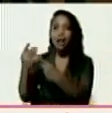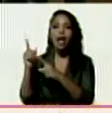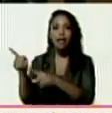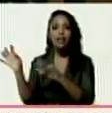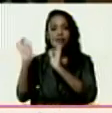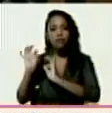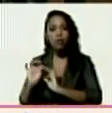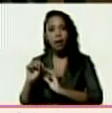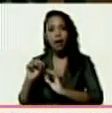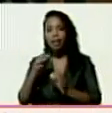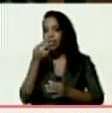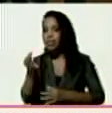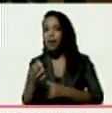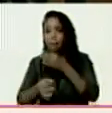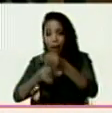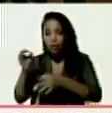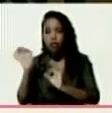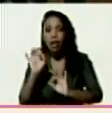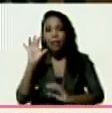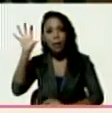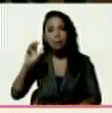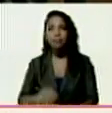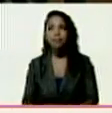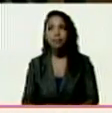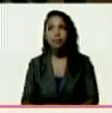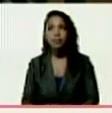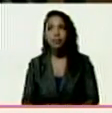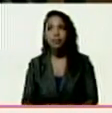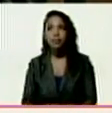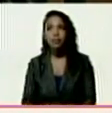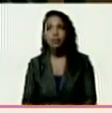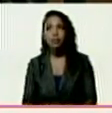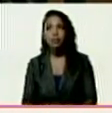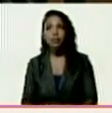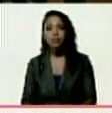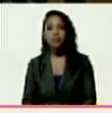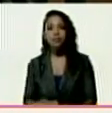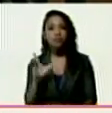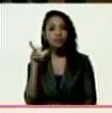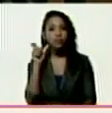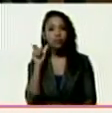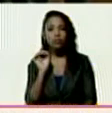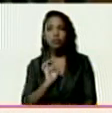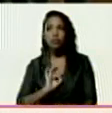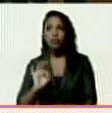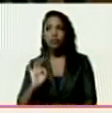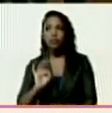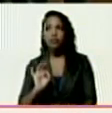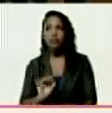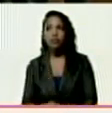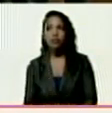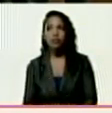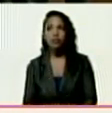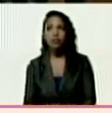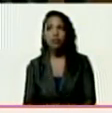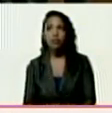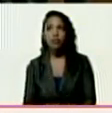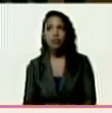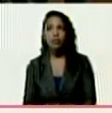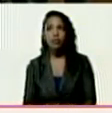dicen nada al país. Diputado Daniel Blanco de Vice Miami, quisiéramos saber qué va a ocurrir mañana cuando un diputado que